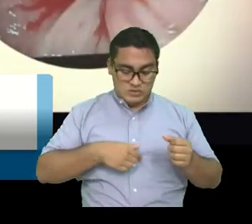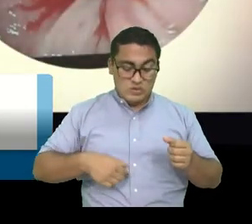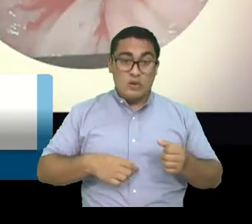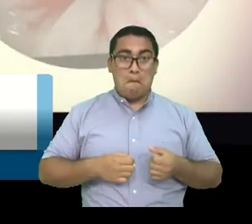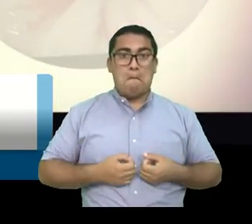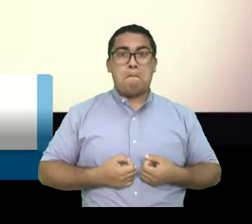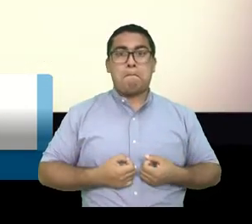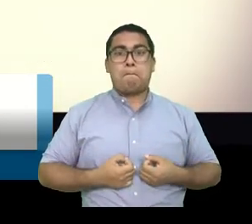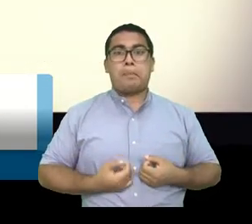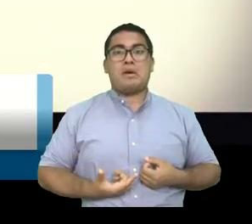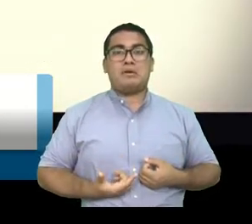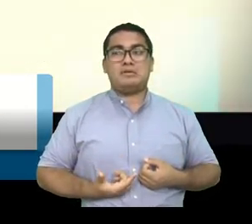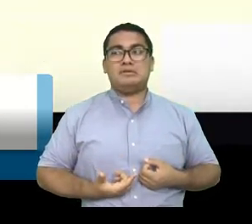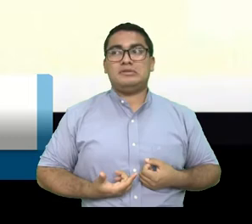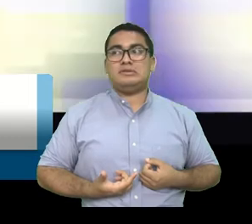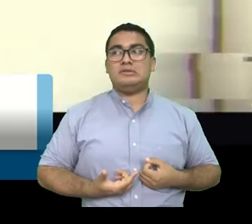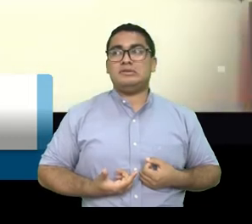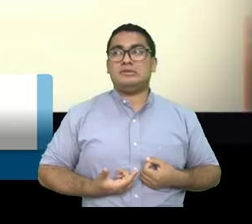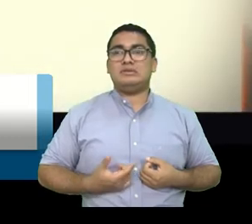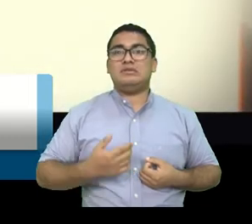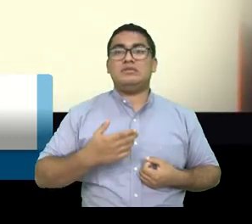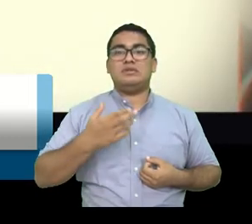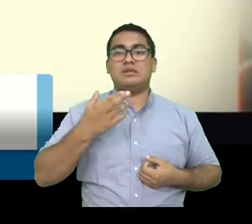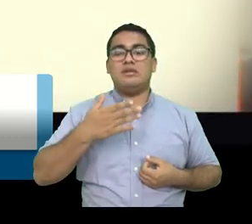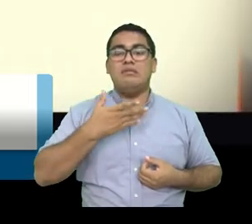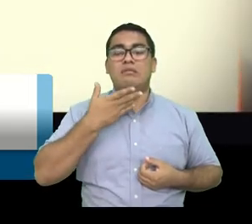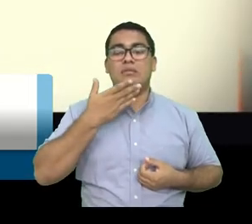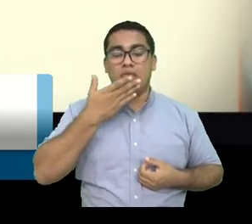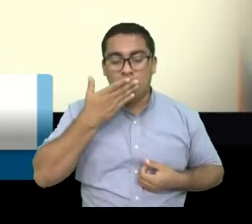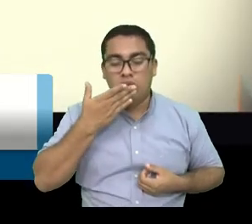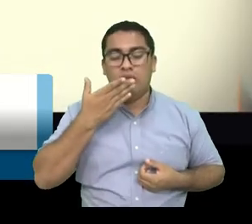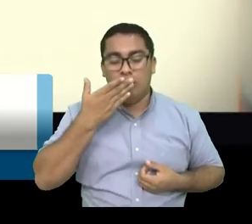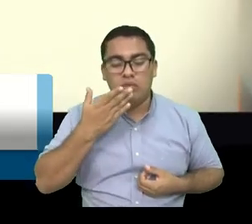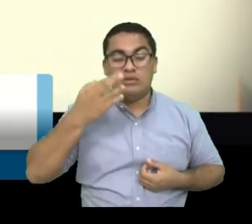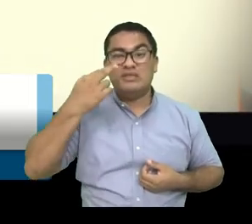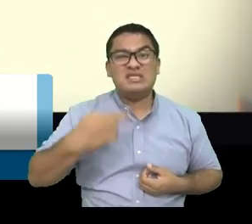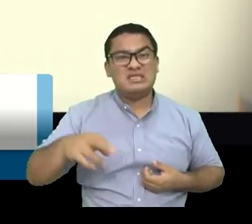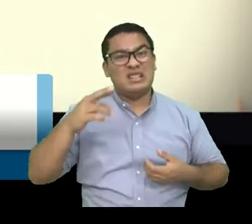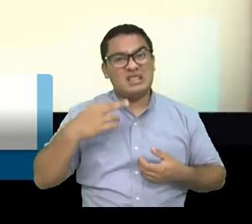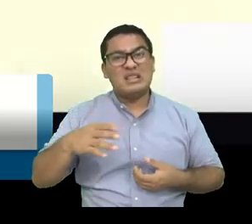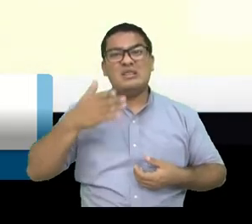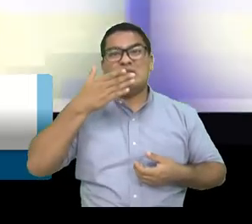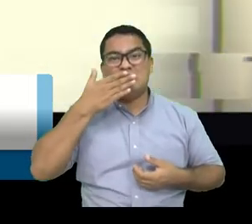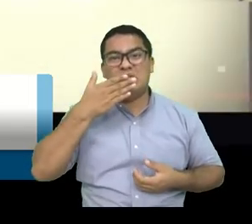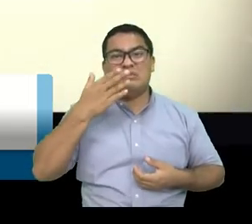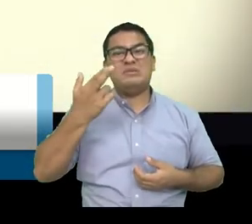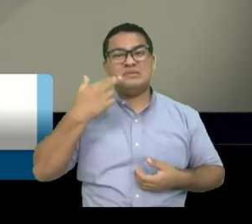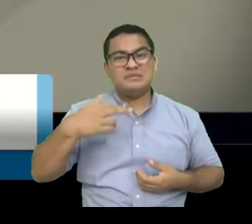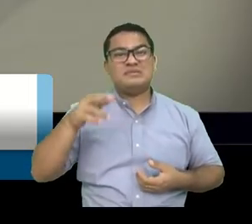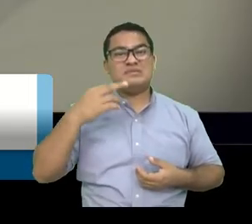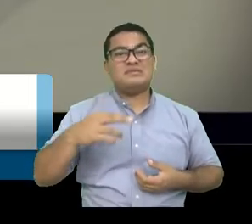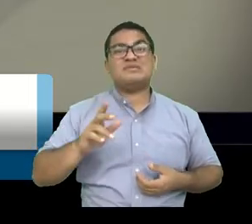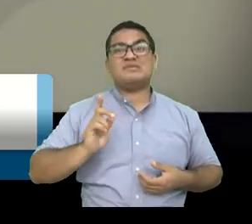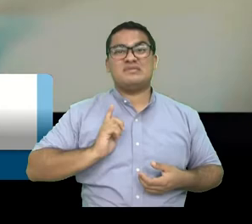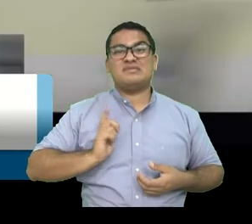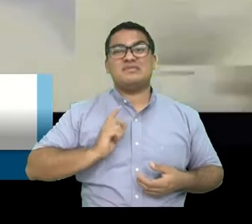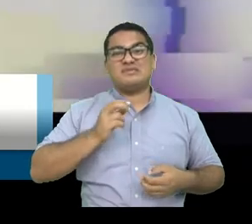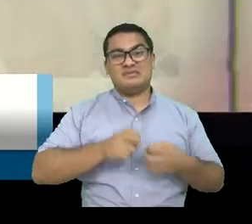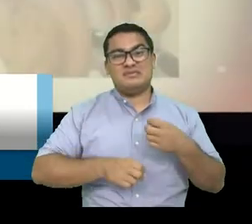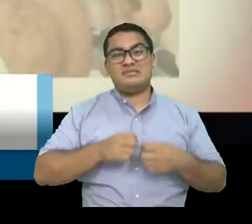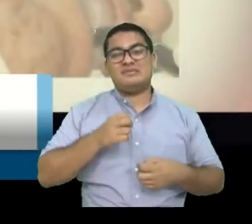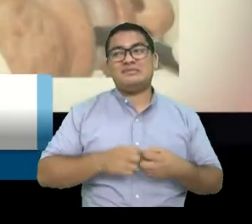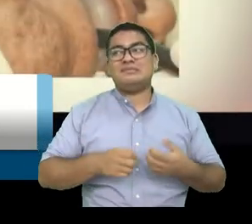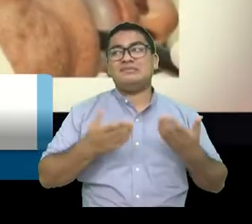se rasga la mucosa, puede incluso haber sangrado. Hay pacientes que sangran. Ya hay una úlcera, una lesión, que esta